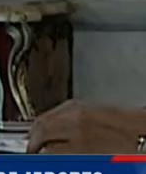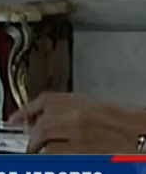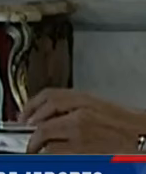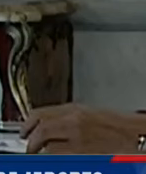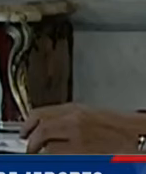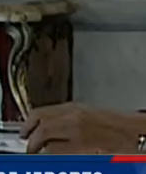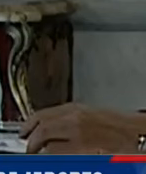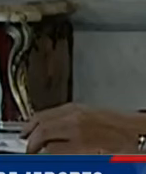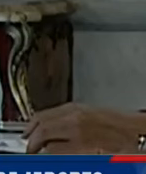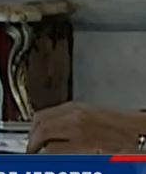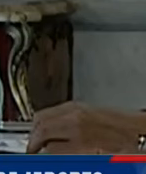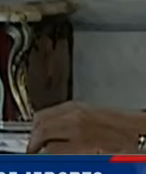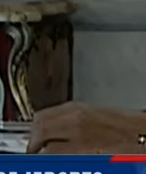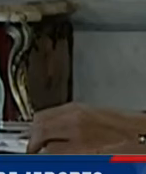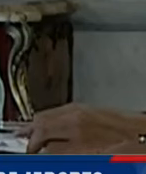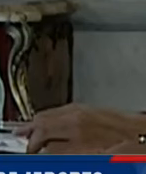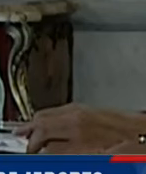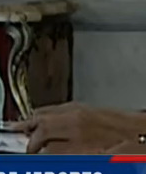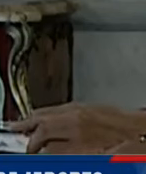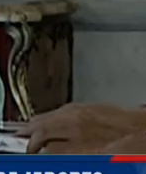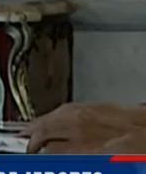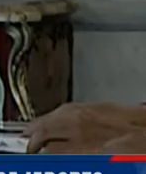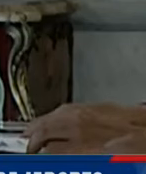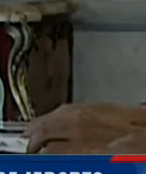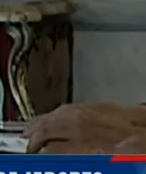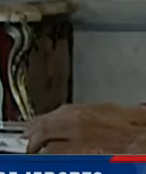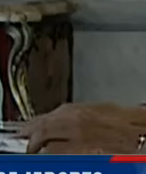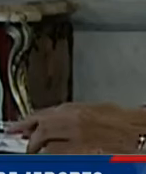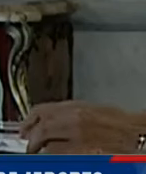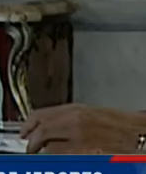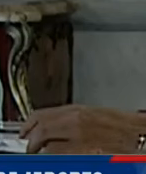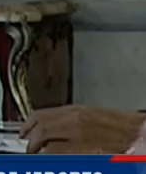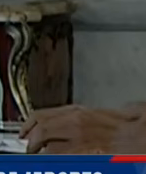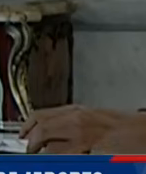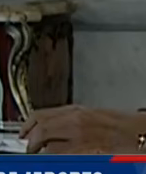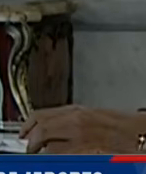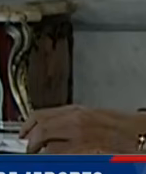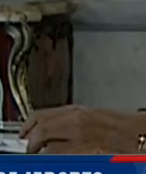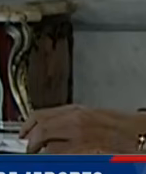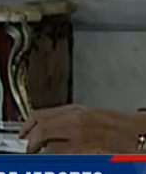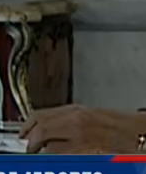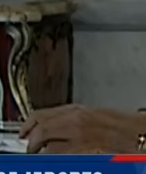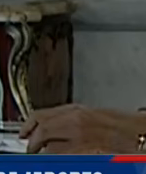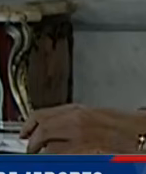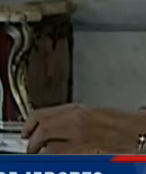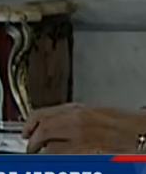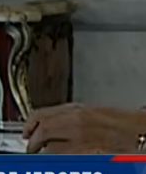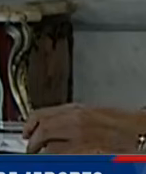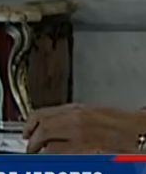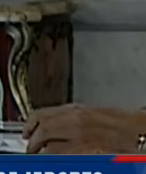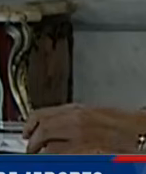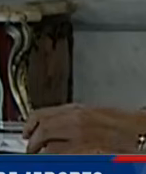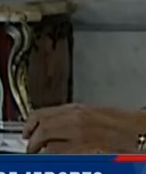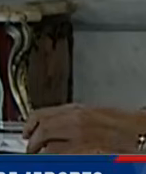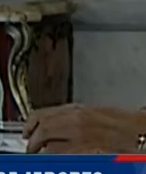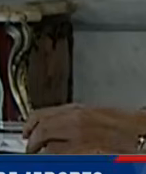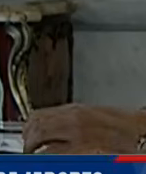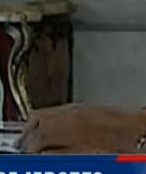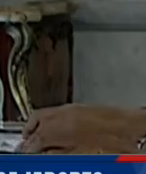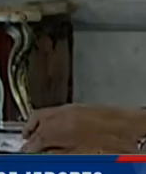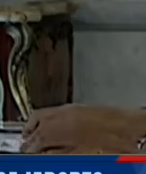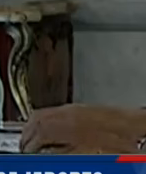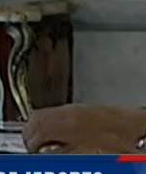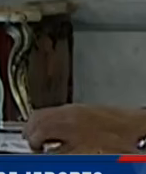Solo quería darle la bienvenida a este proyecto tan hermoso que hoy, 23